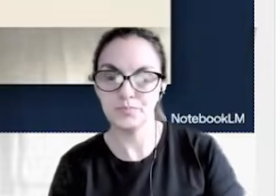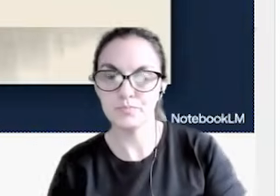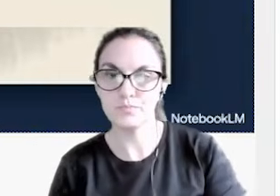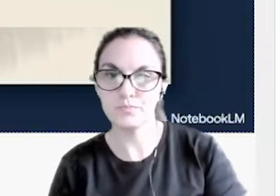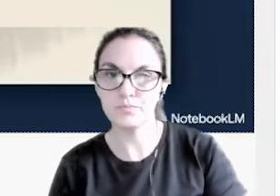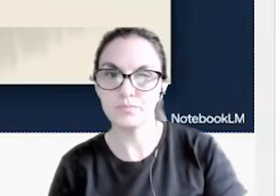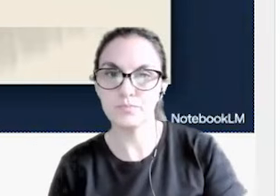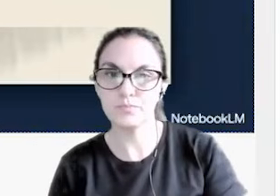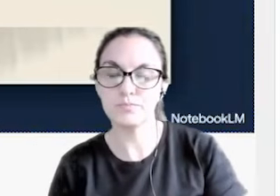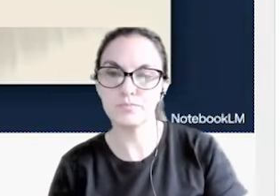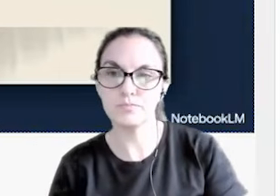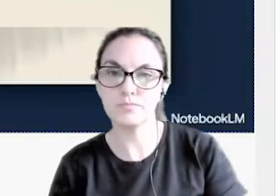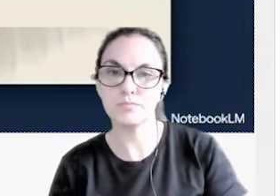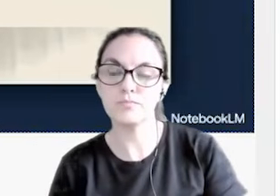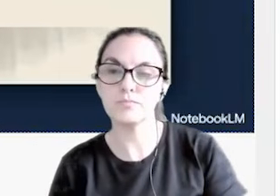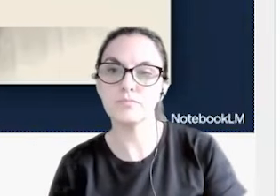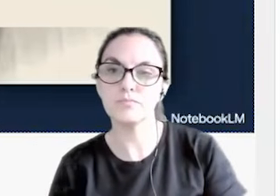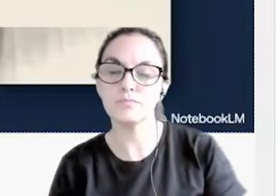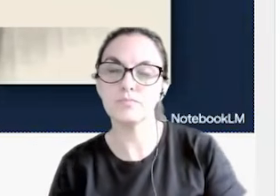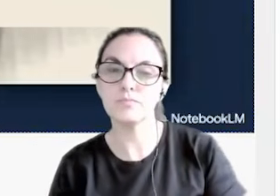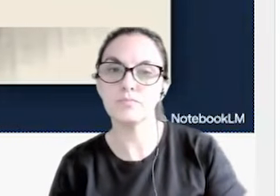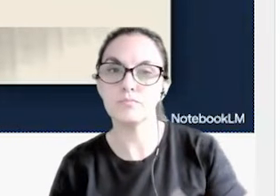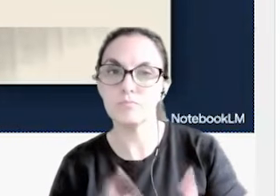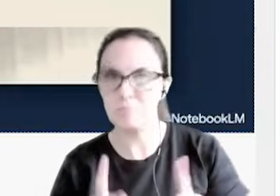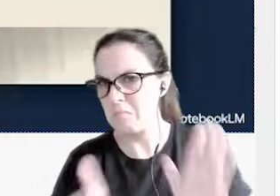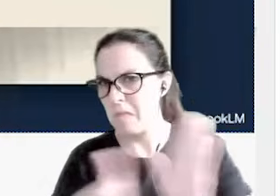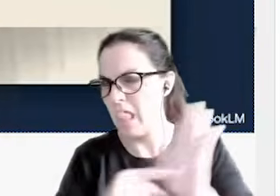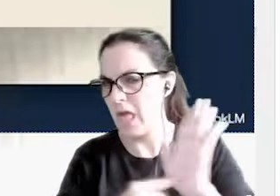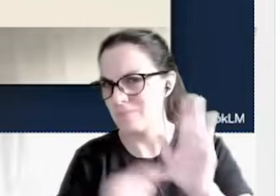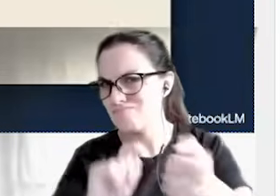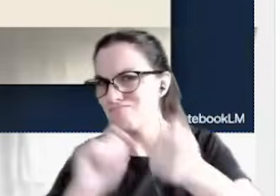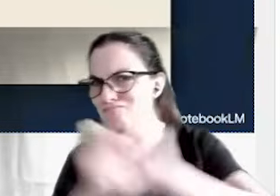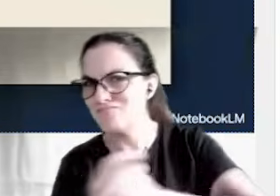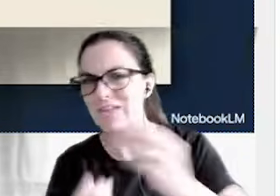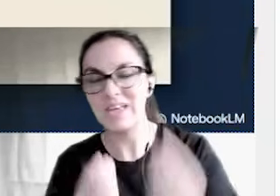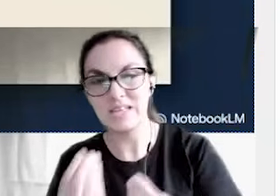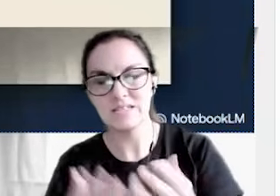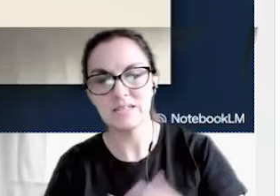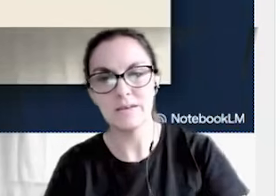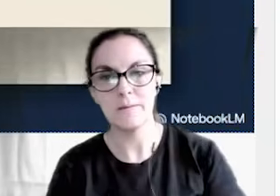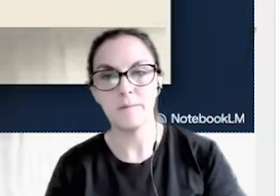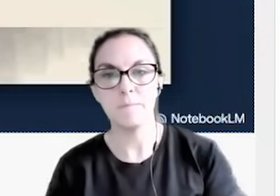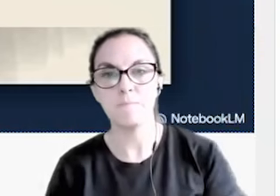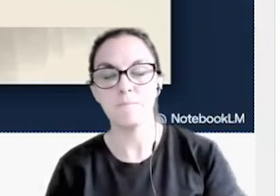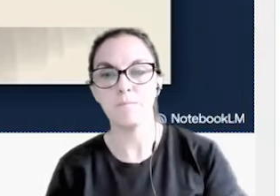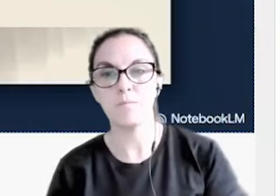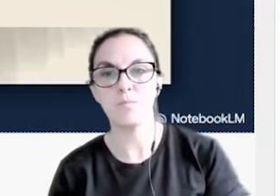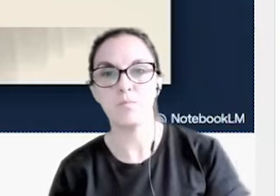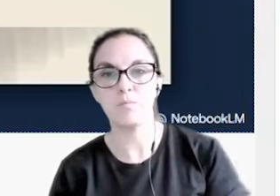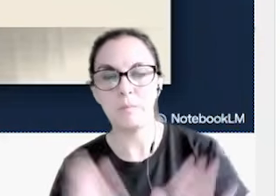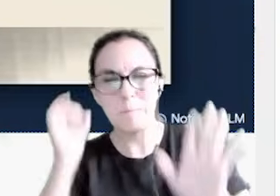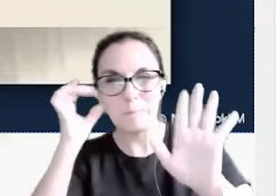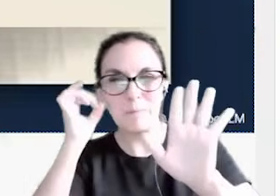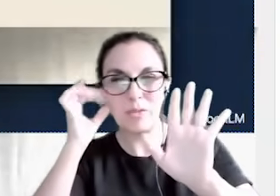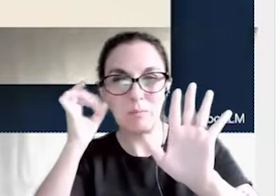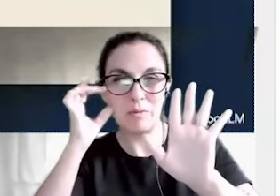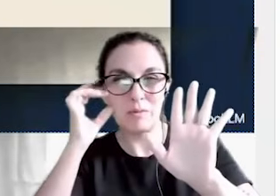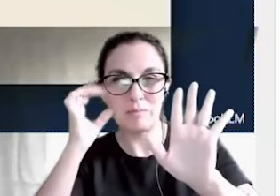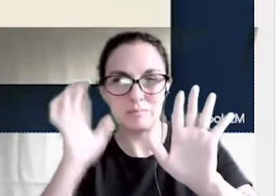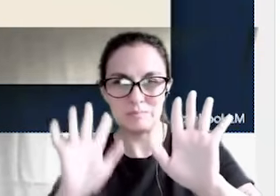el gran cambio que trae esta ley, es precisamente, un minutito que me está molestando esto